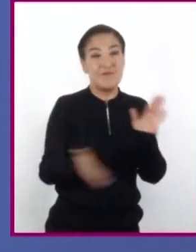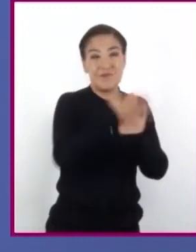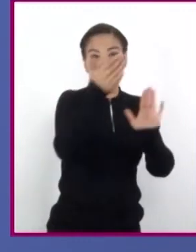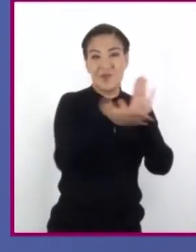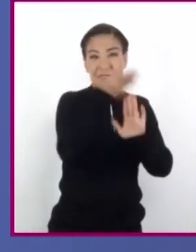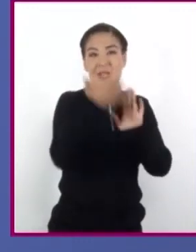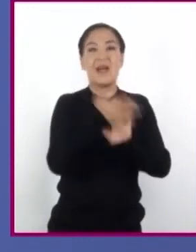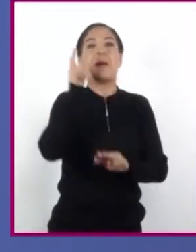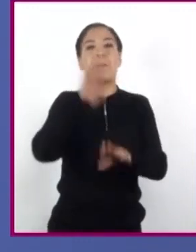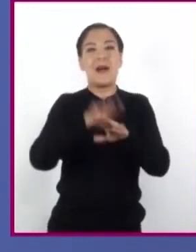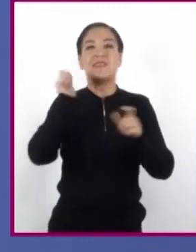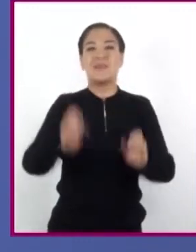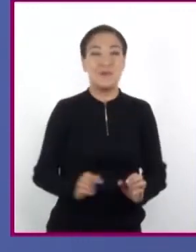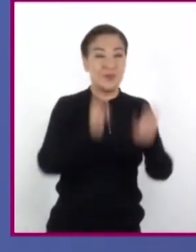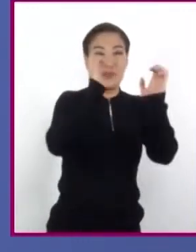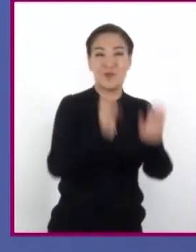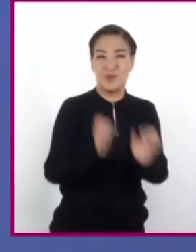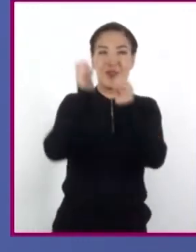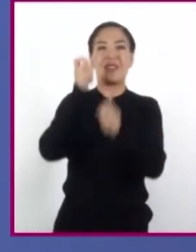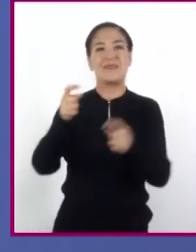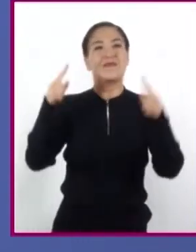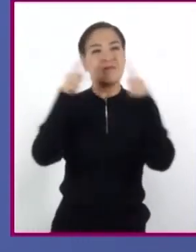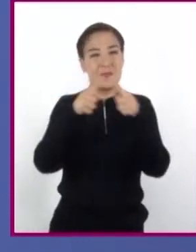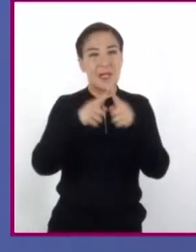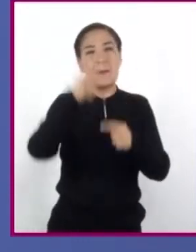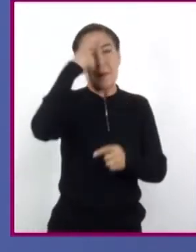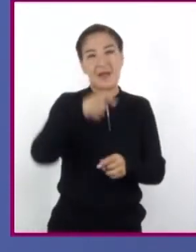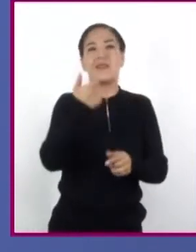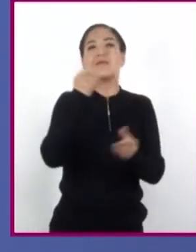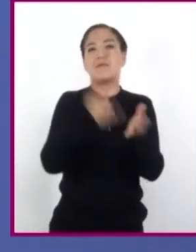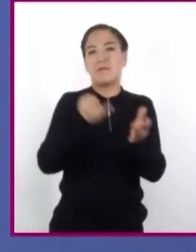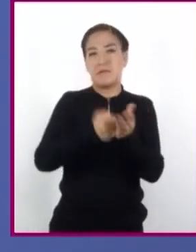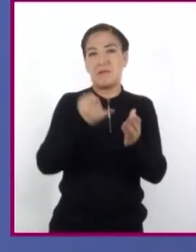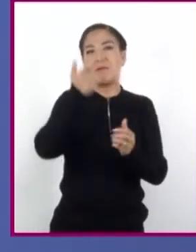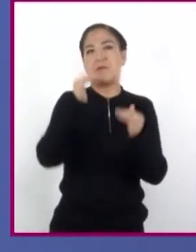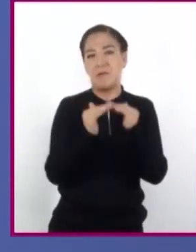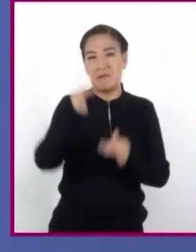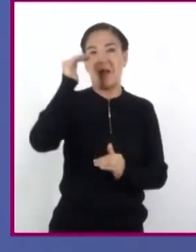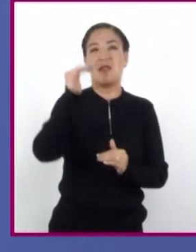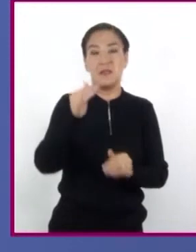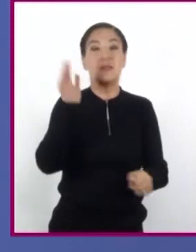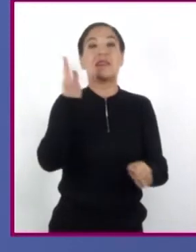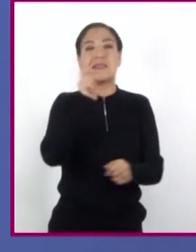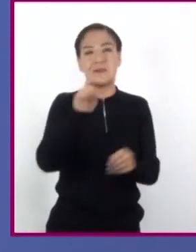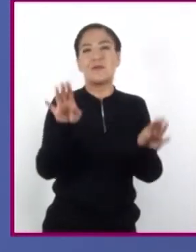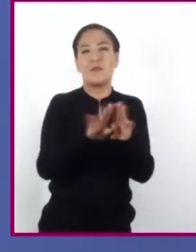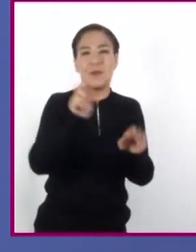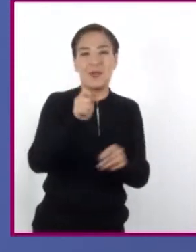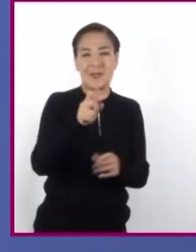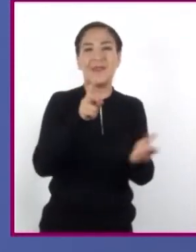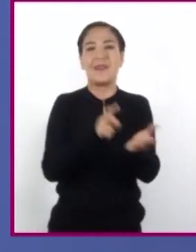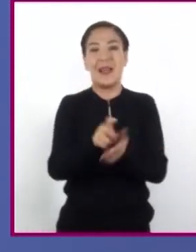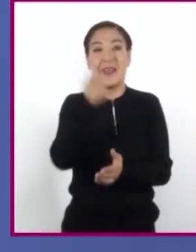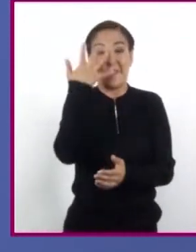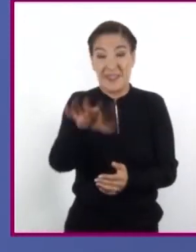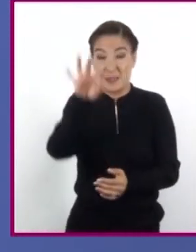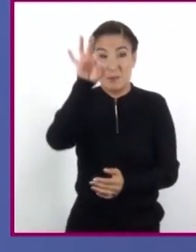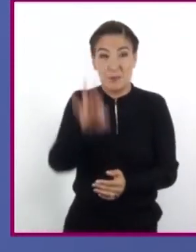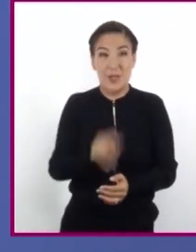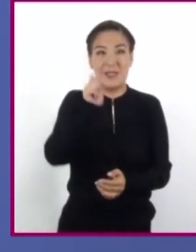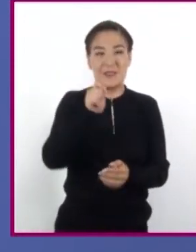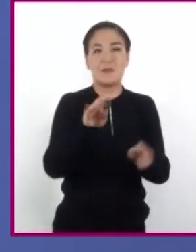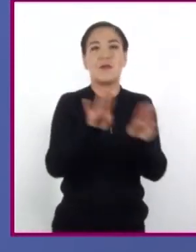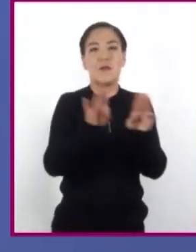la corona le autorizó cobrar impuestos para obtener dinero, de modo que tenía el derecho de cobrar 10% de la